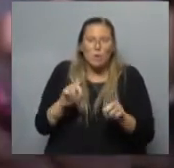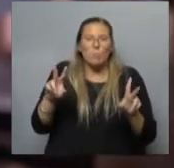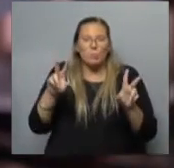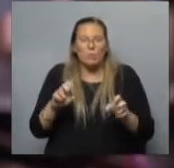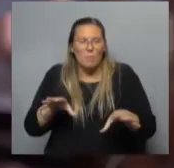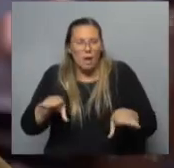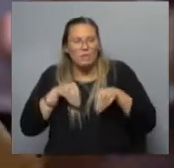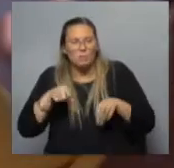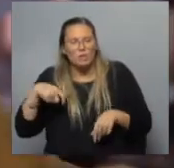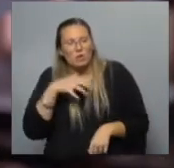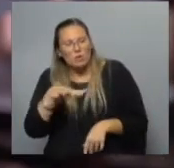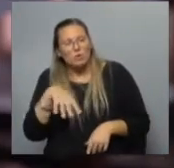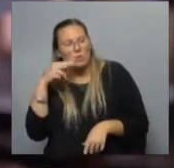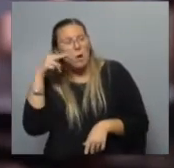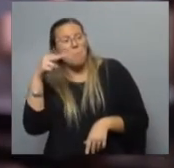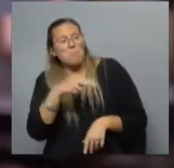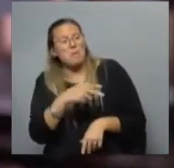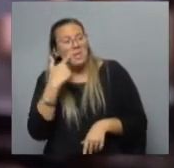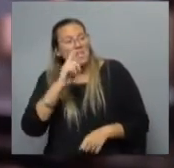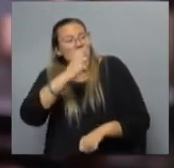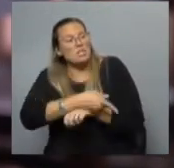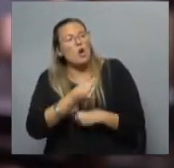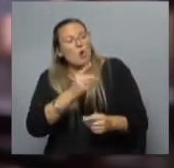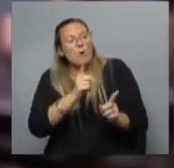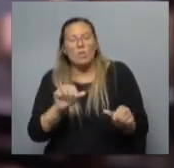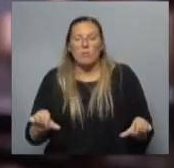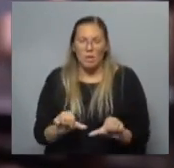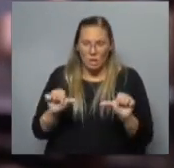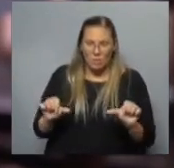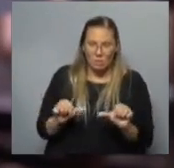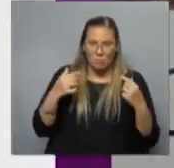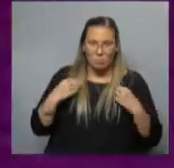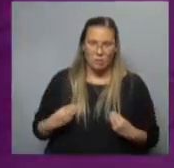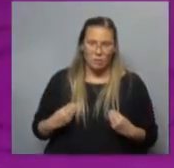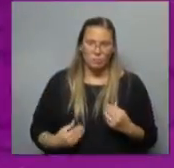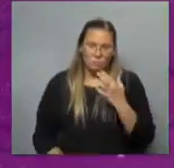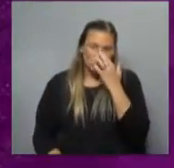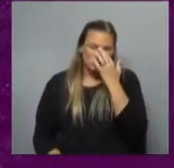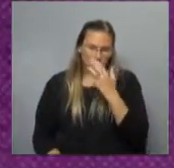un tema de aceptación de otra persona que decide cómo estás o cómo tenés que estar o no.